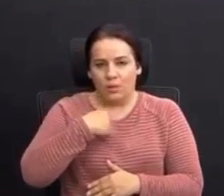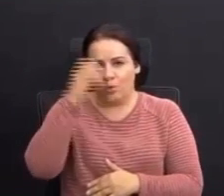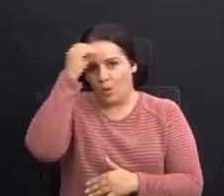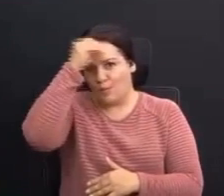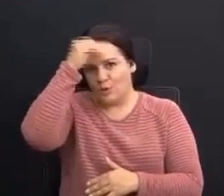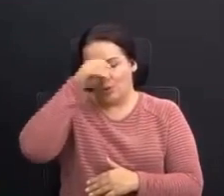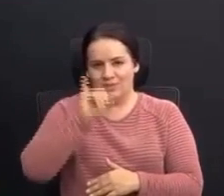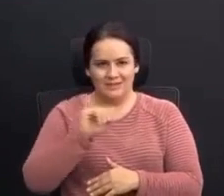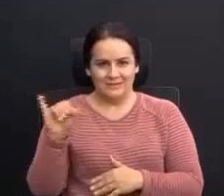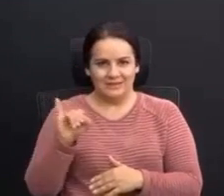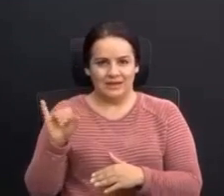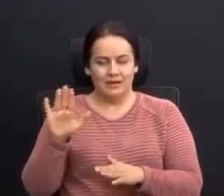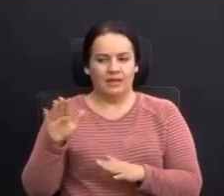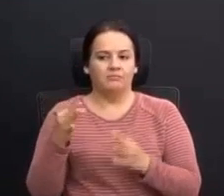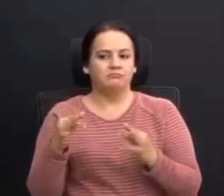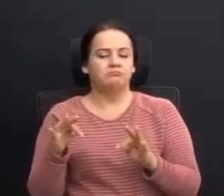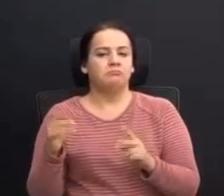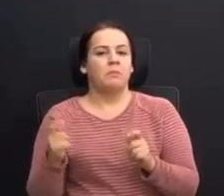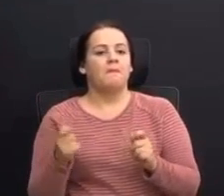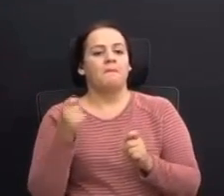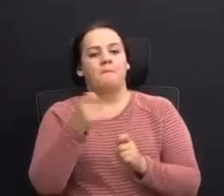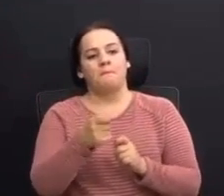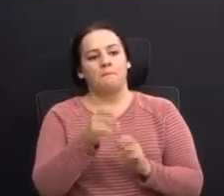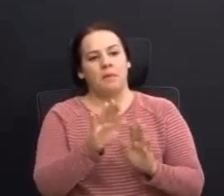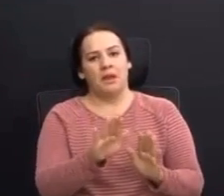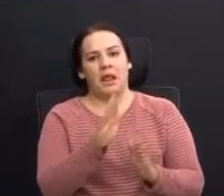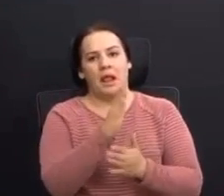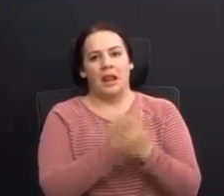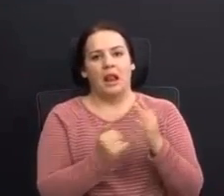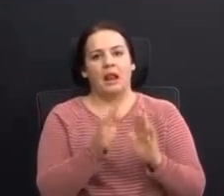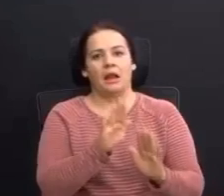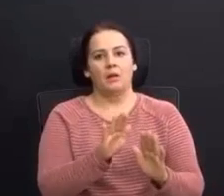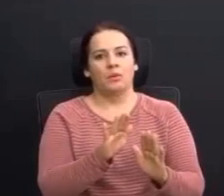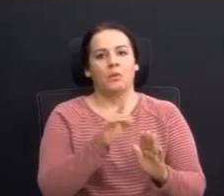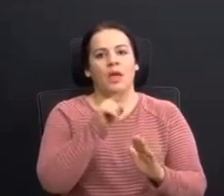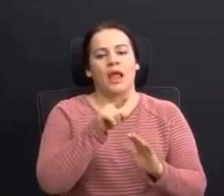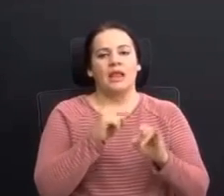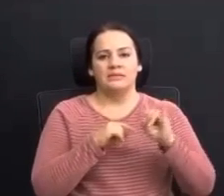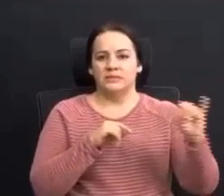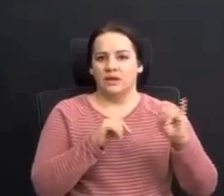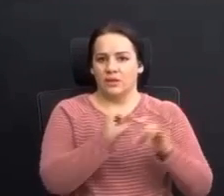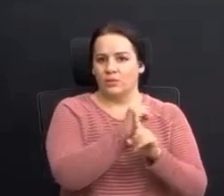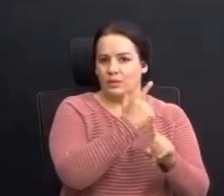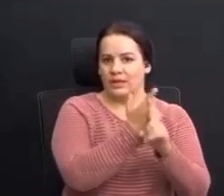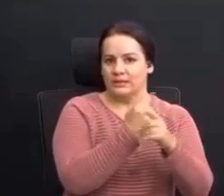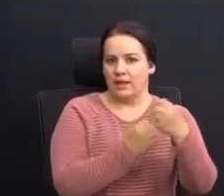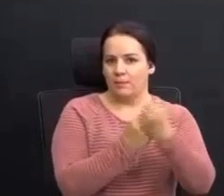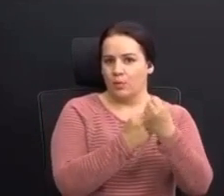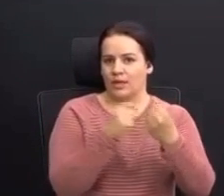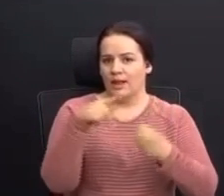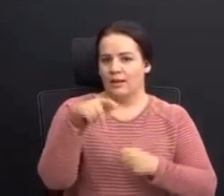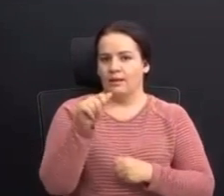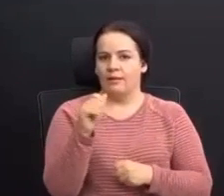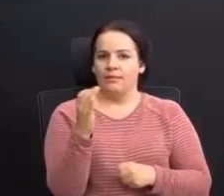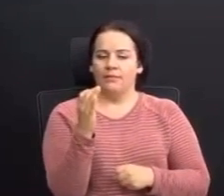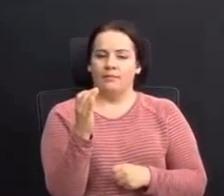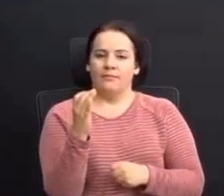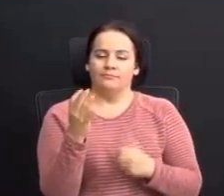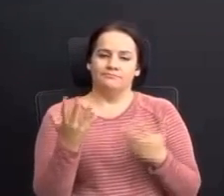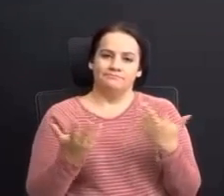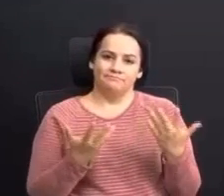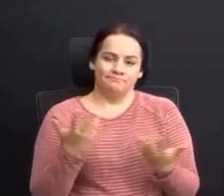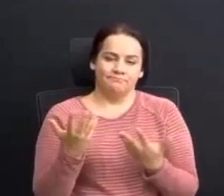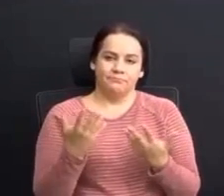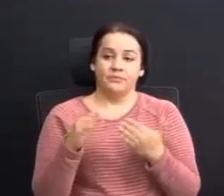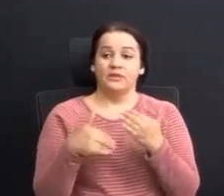darle un confite a la izquierda socialista que apoya el PAC. Y luego